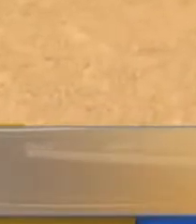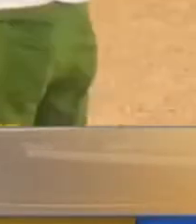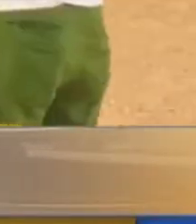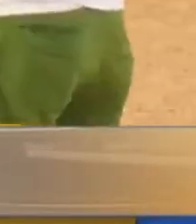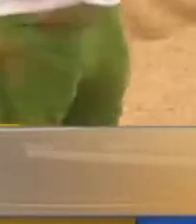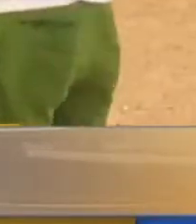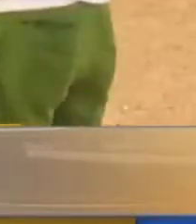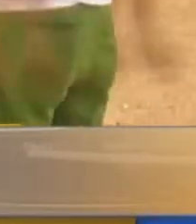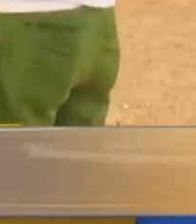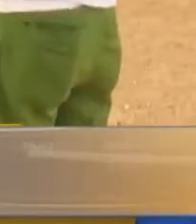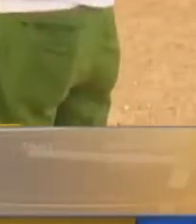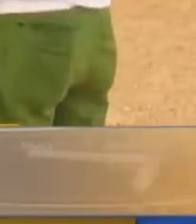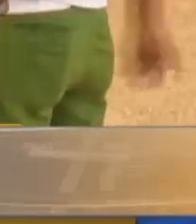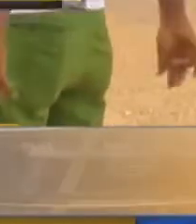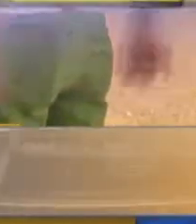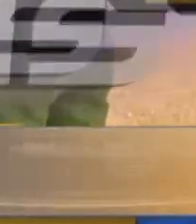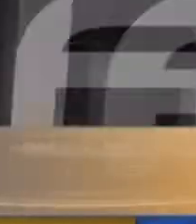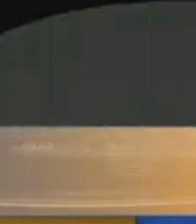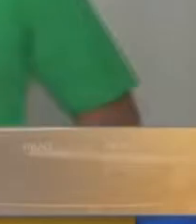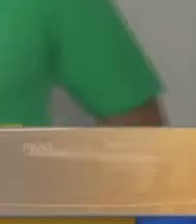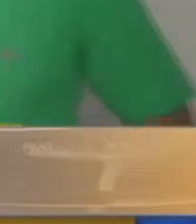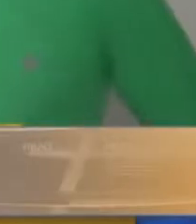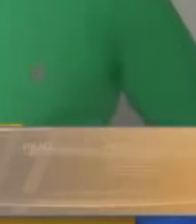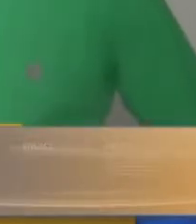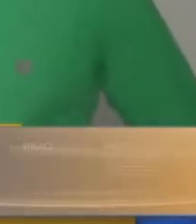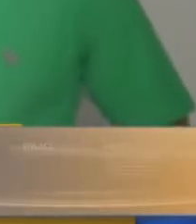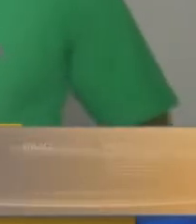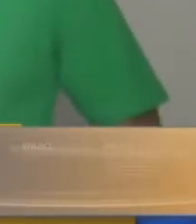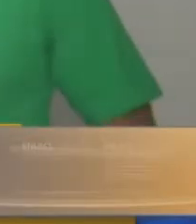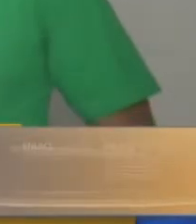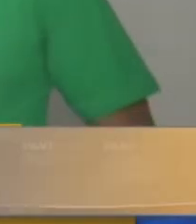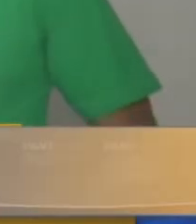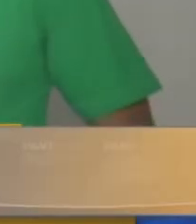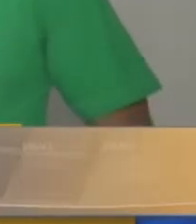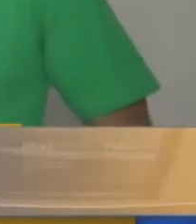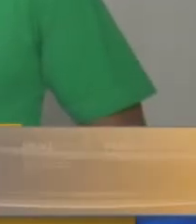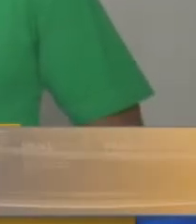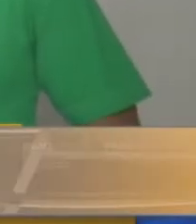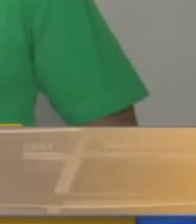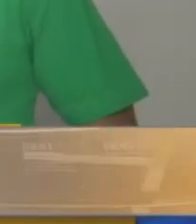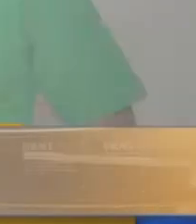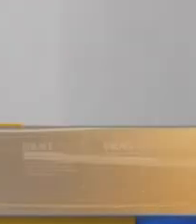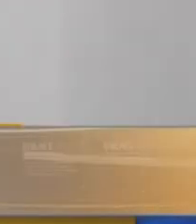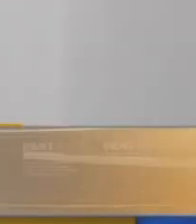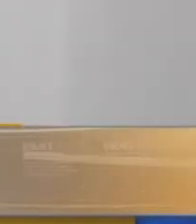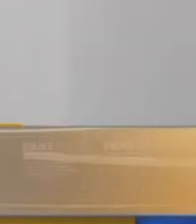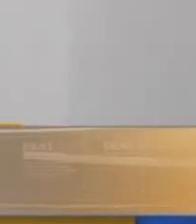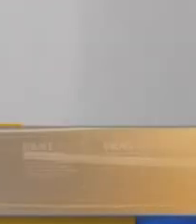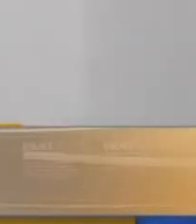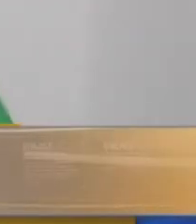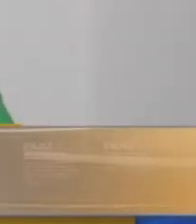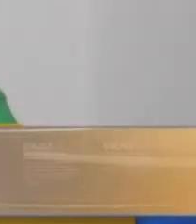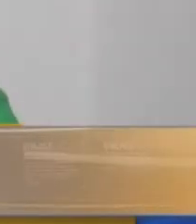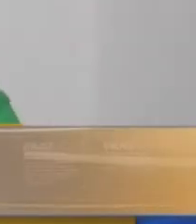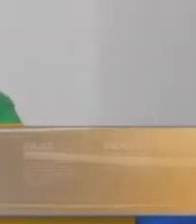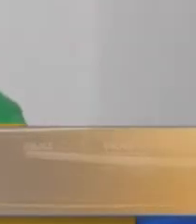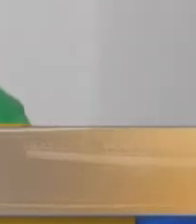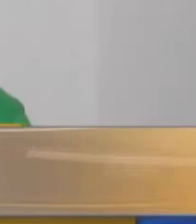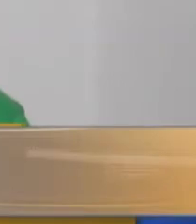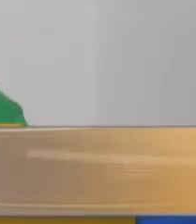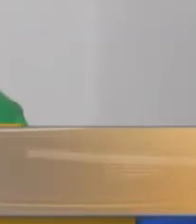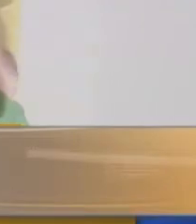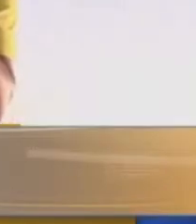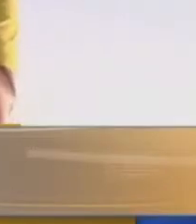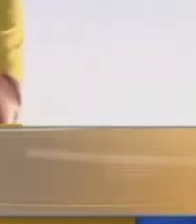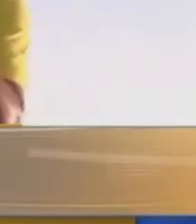cancha sintética conocida como la Monumental. Y al cierre, compositor de música vallenata Carlos Gómez Plata promociona su producción musical,